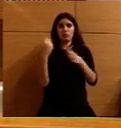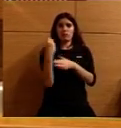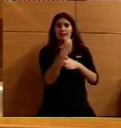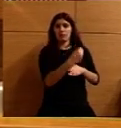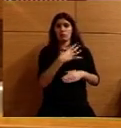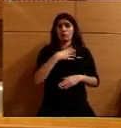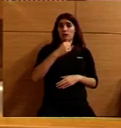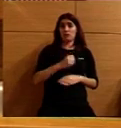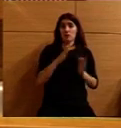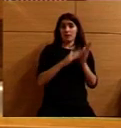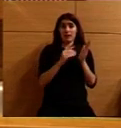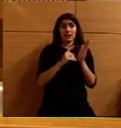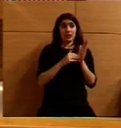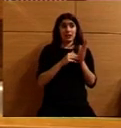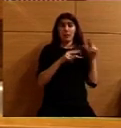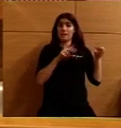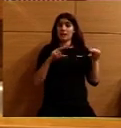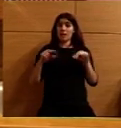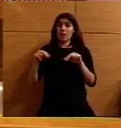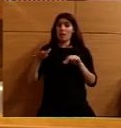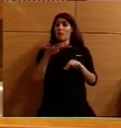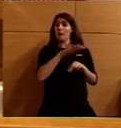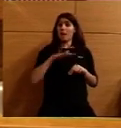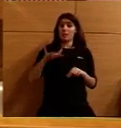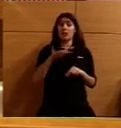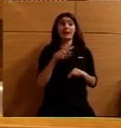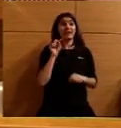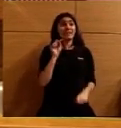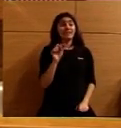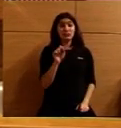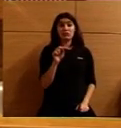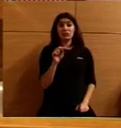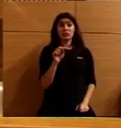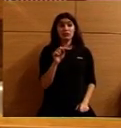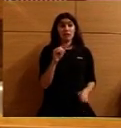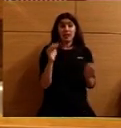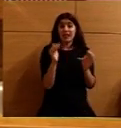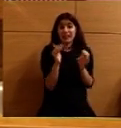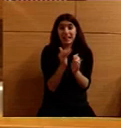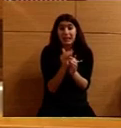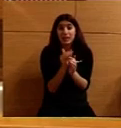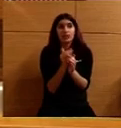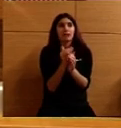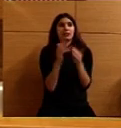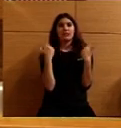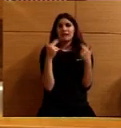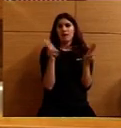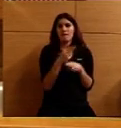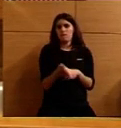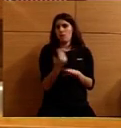el Ayuntamiento de Valencia, el mercadito este que nos pone en la plaza. Lo que usted, todas esas muy, muy, muy pequeñas ya las